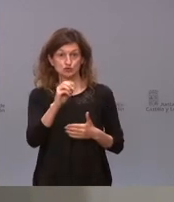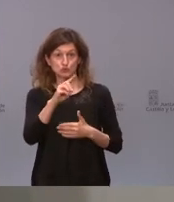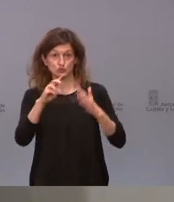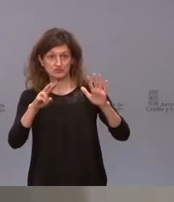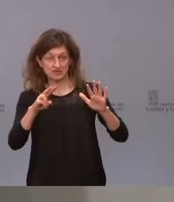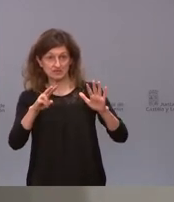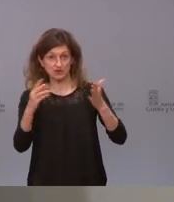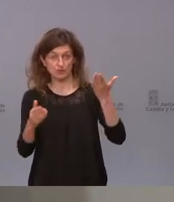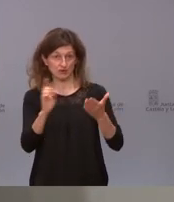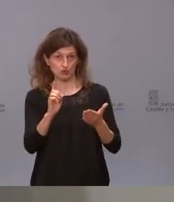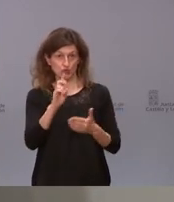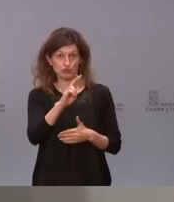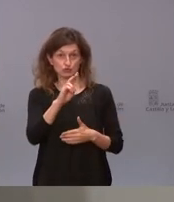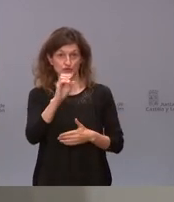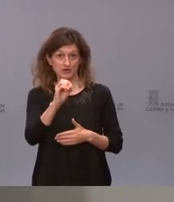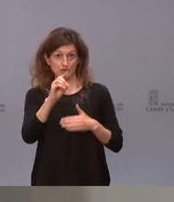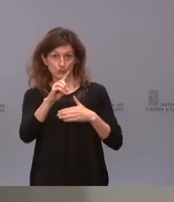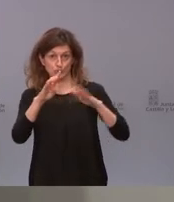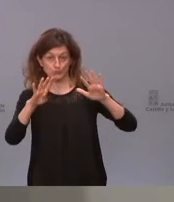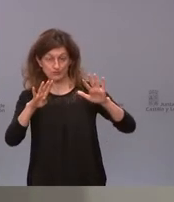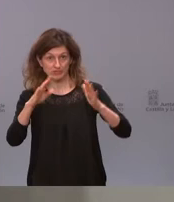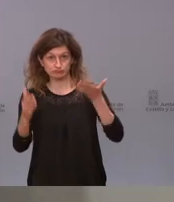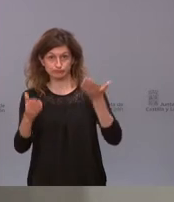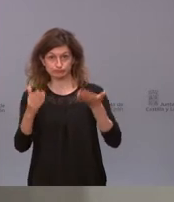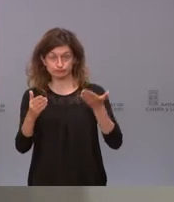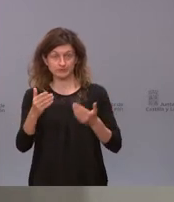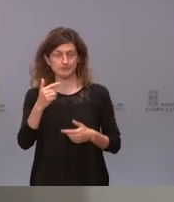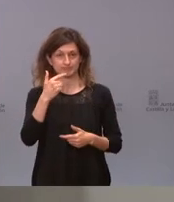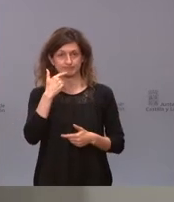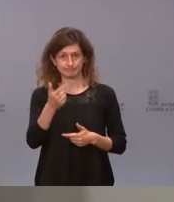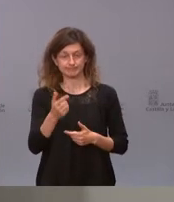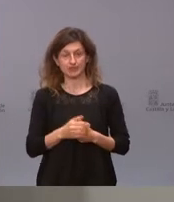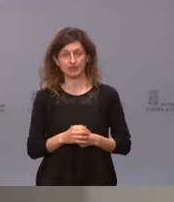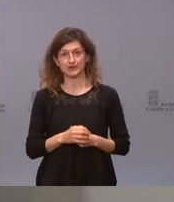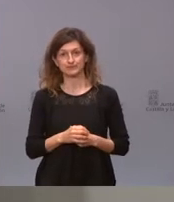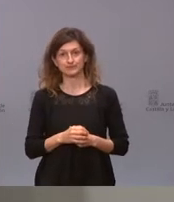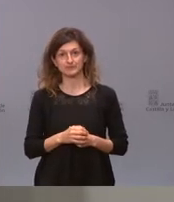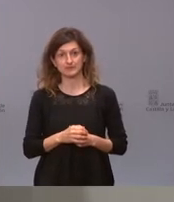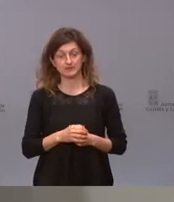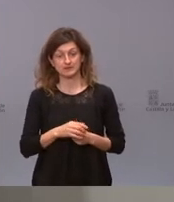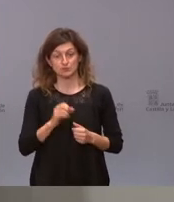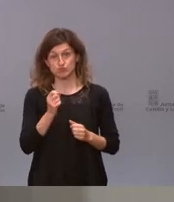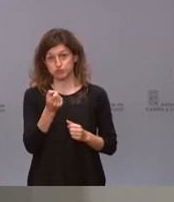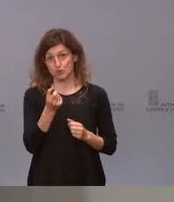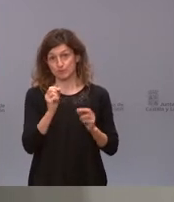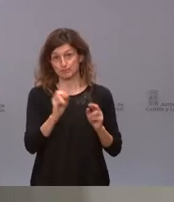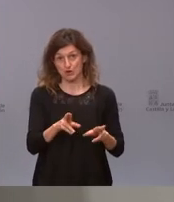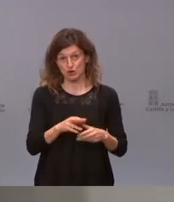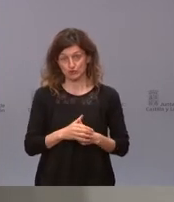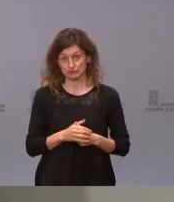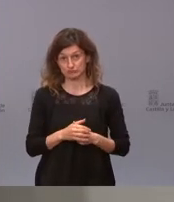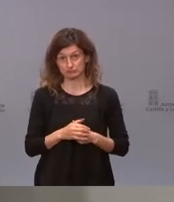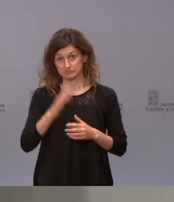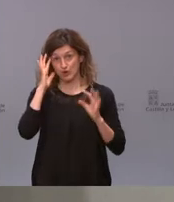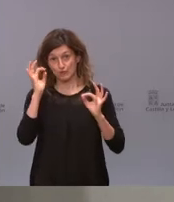en algunos casos sino con el 2019 pues sí que vemos que ha habido un empeoramiento pero también como no puede ser de otra